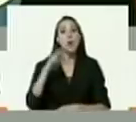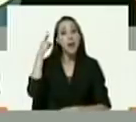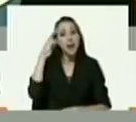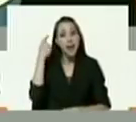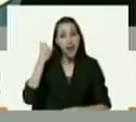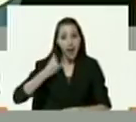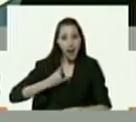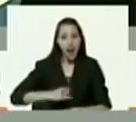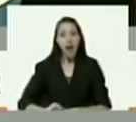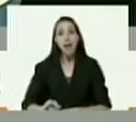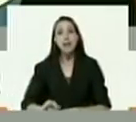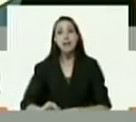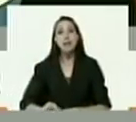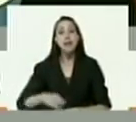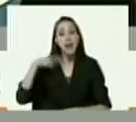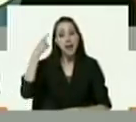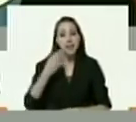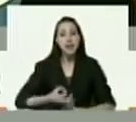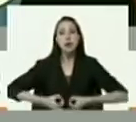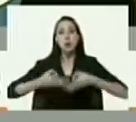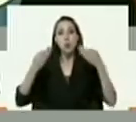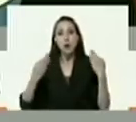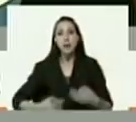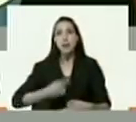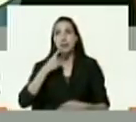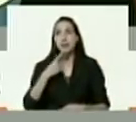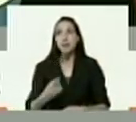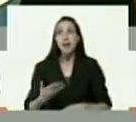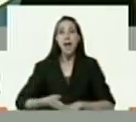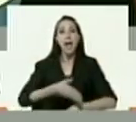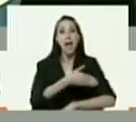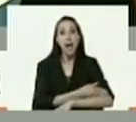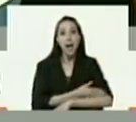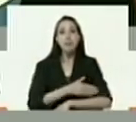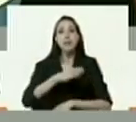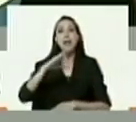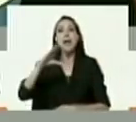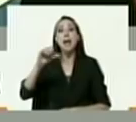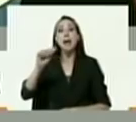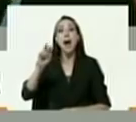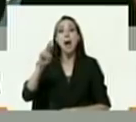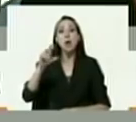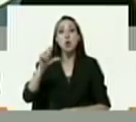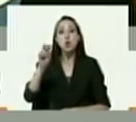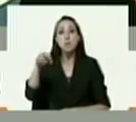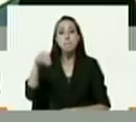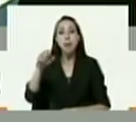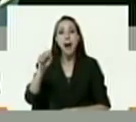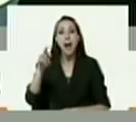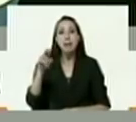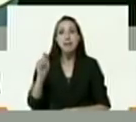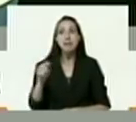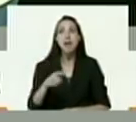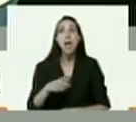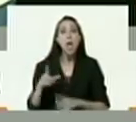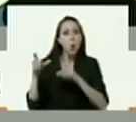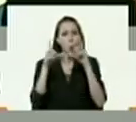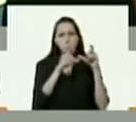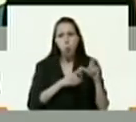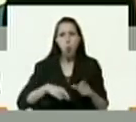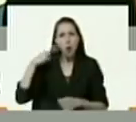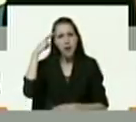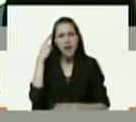ahí está la realidad concreta, como decía el señor Carlos Marx, estúdienla. Yo creo que esas fotos de este señor son realidad